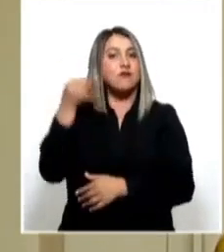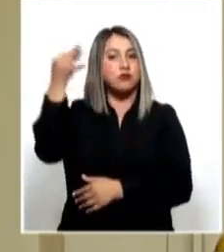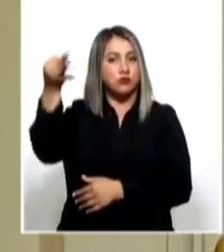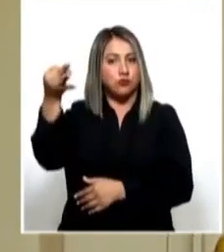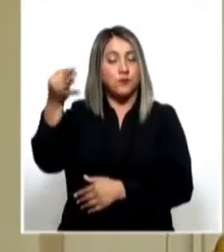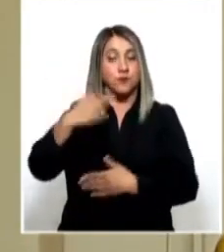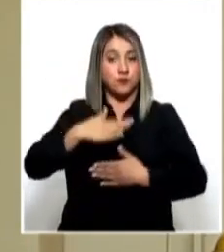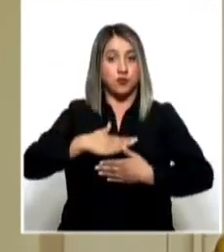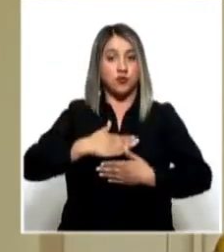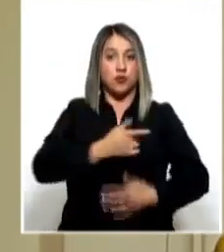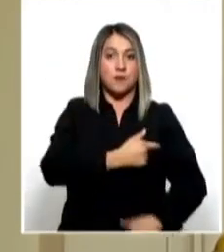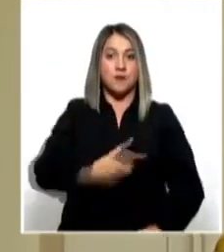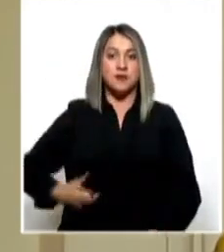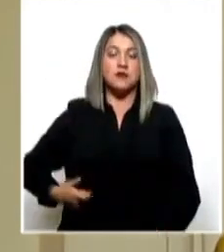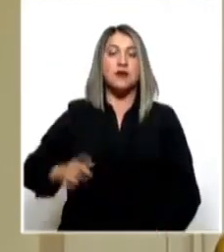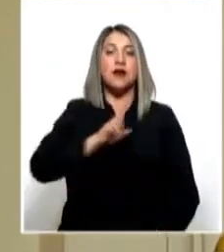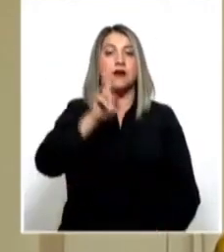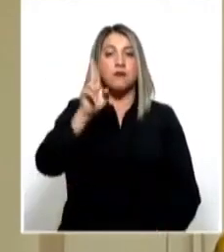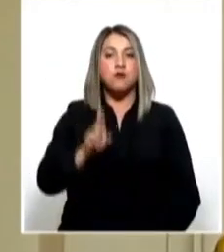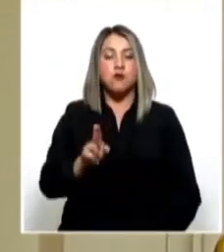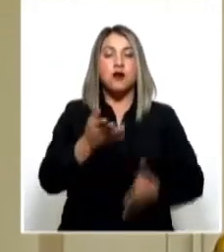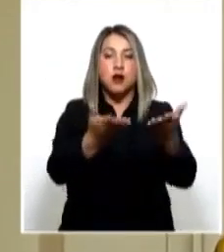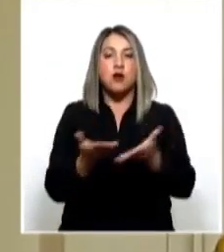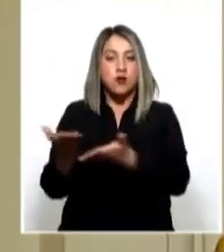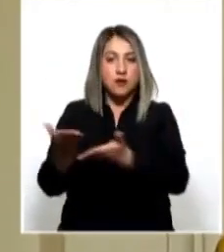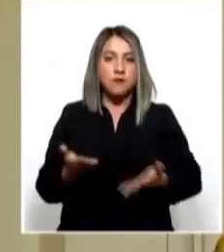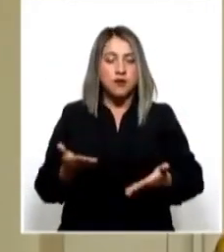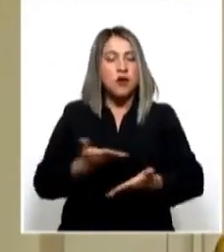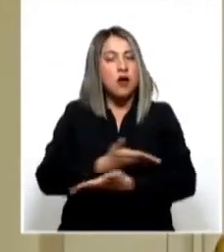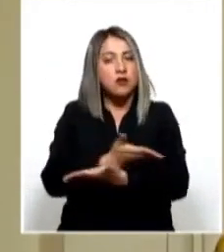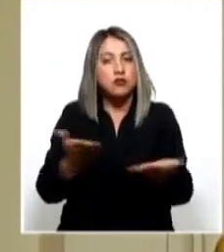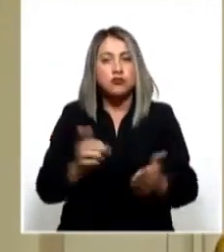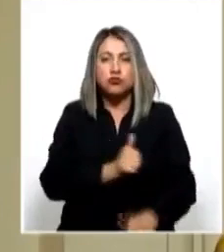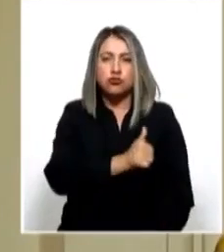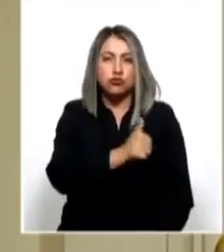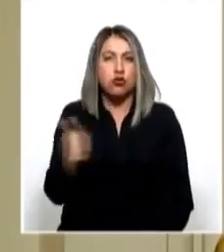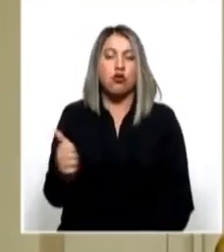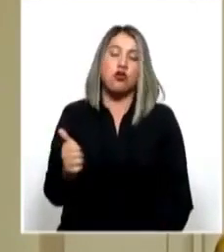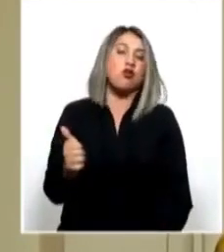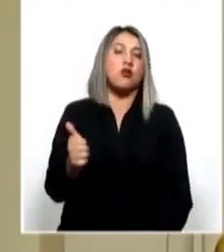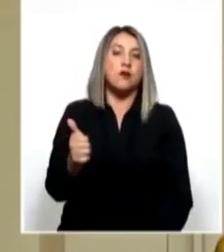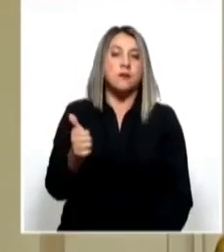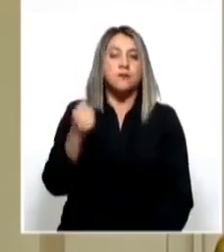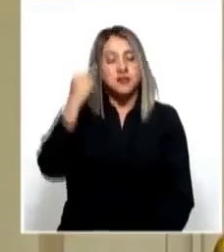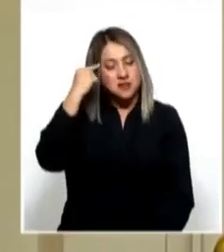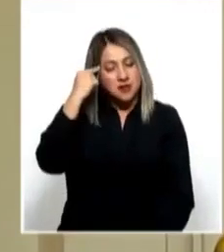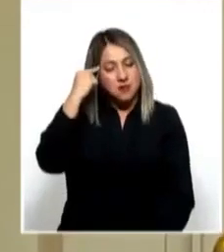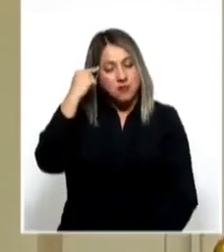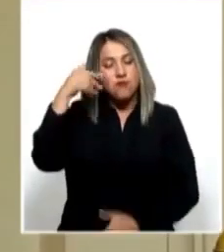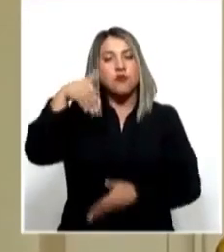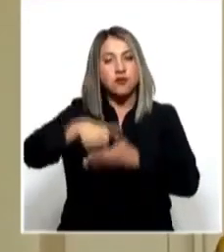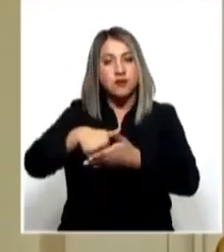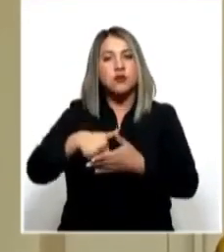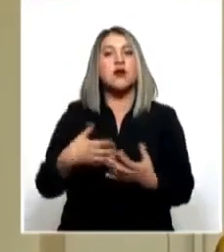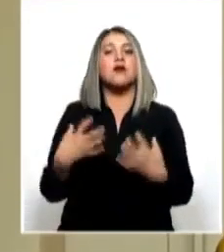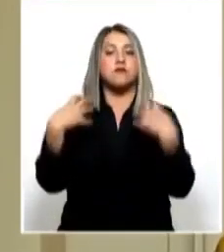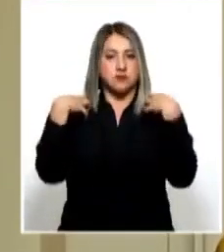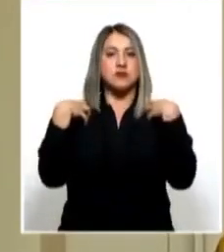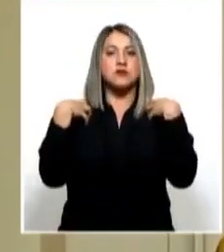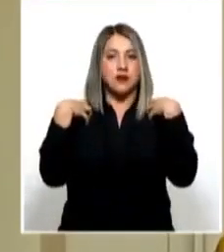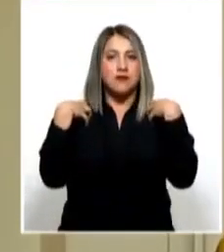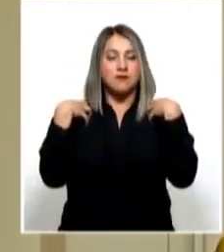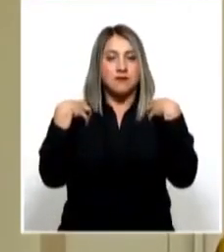como presidente de la República, lo invito a todos y todas a que debatamos con esa altura de mira,